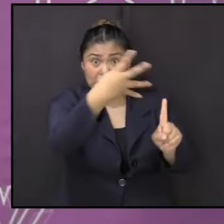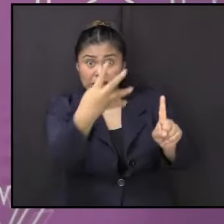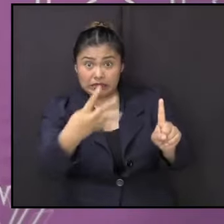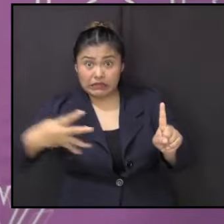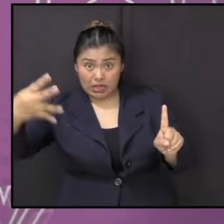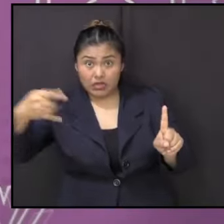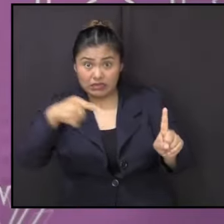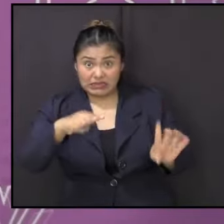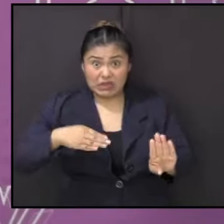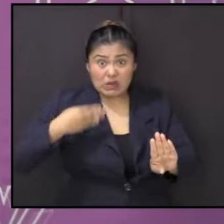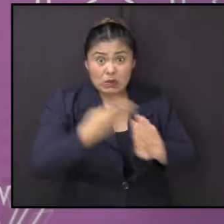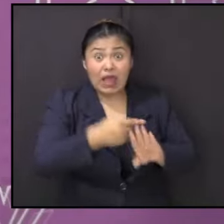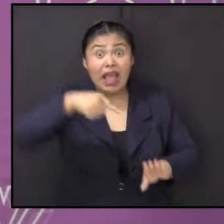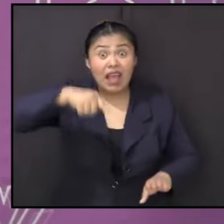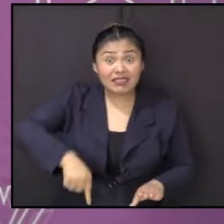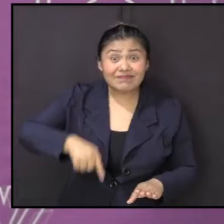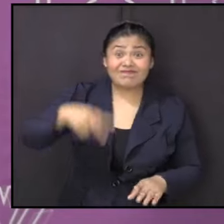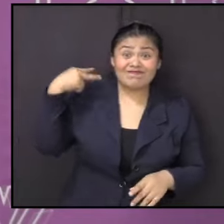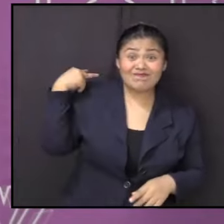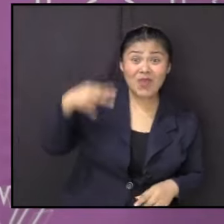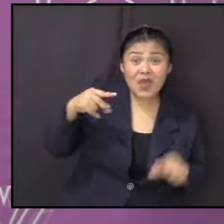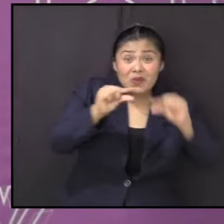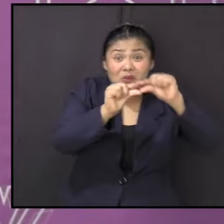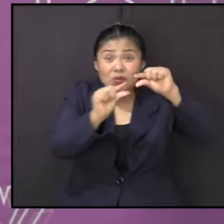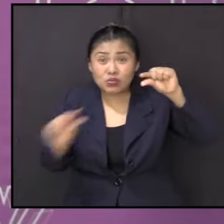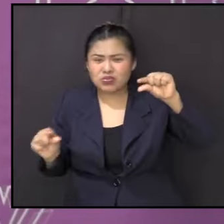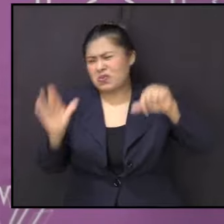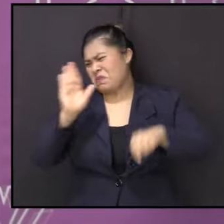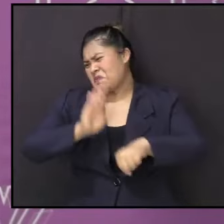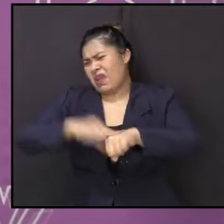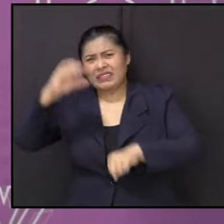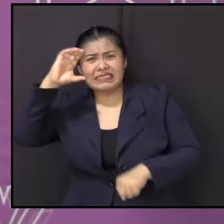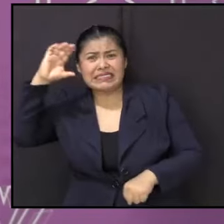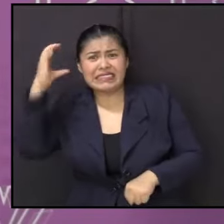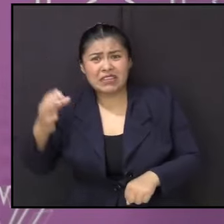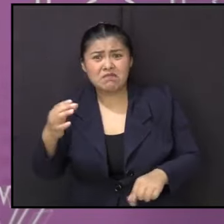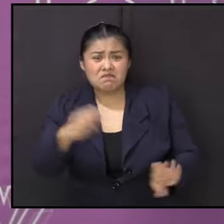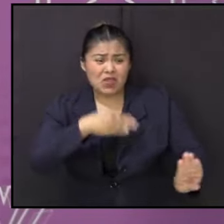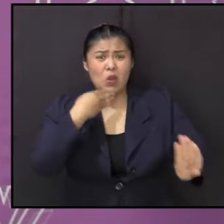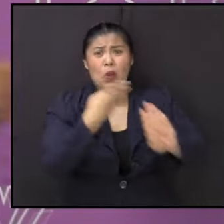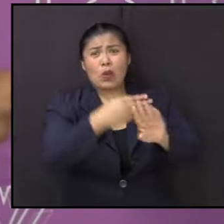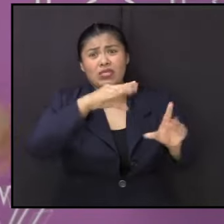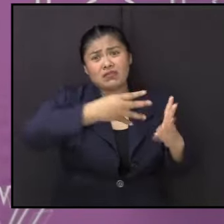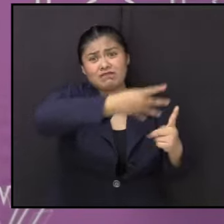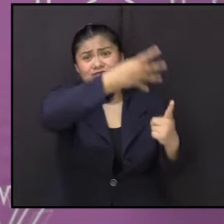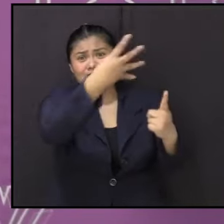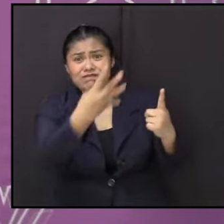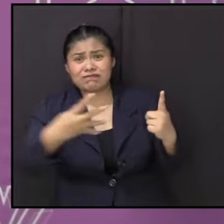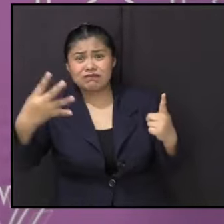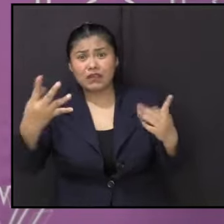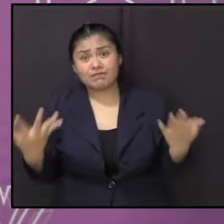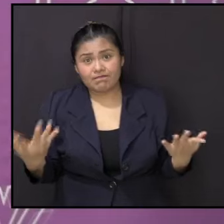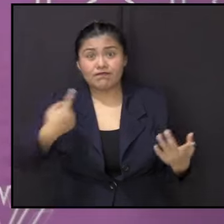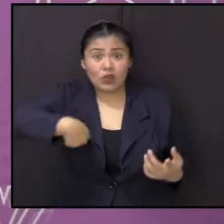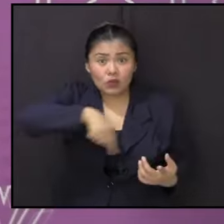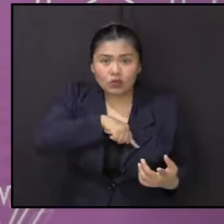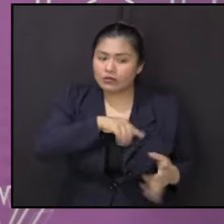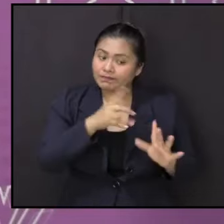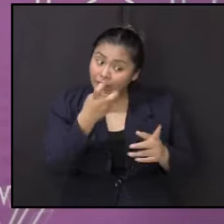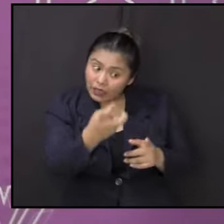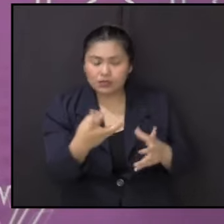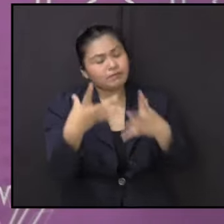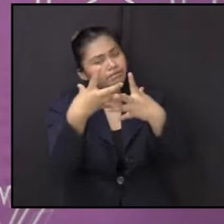primer lugar en el país donde hay mayor cantidad de crímenes de odio hacia la comunidad. Tenemos que acabar con eso, tenemos que asegurar